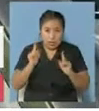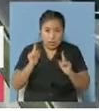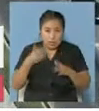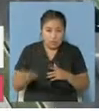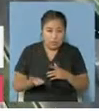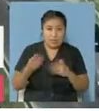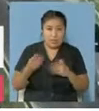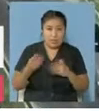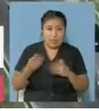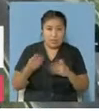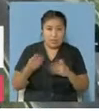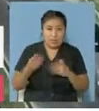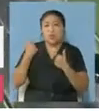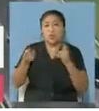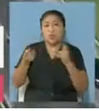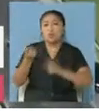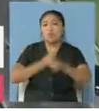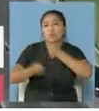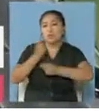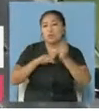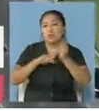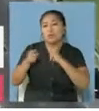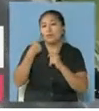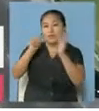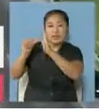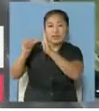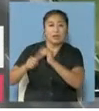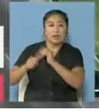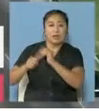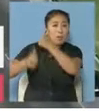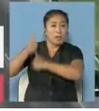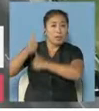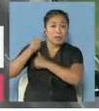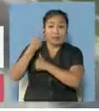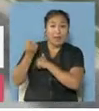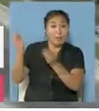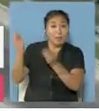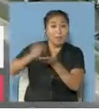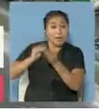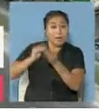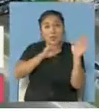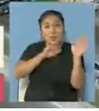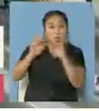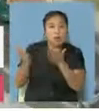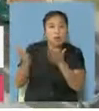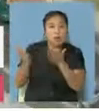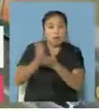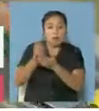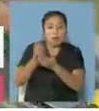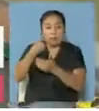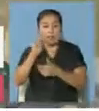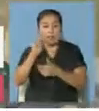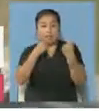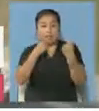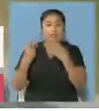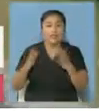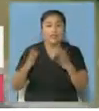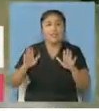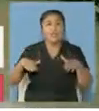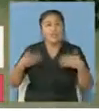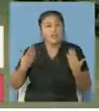en una situación de mercados de los países competidores que tienen una mirada diferente hacia el campo y le